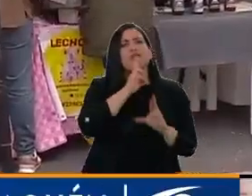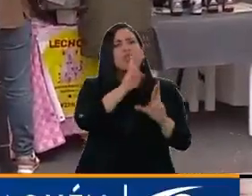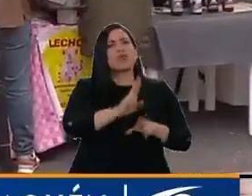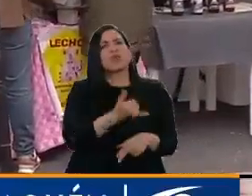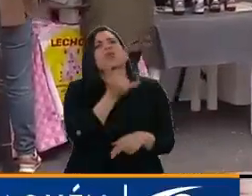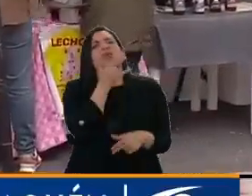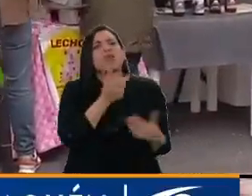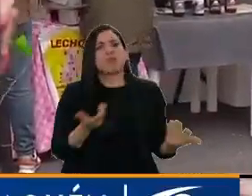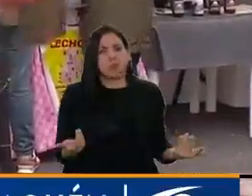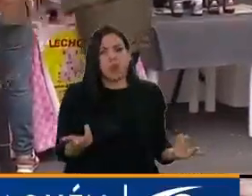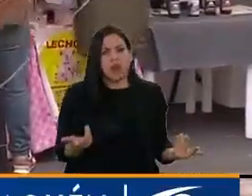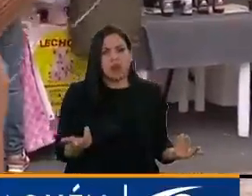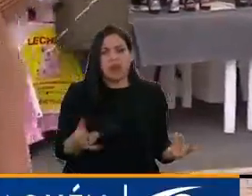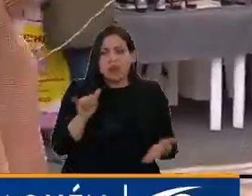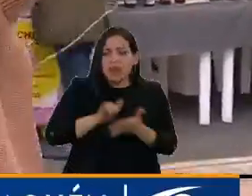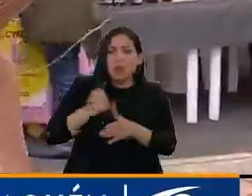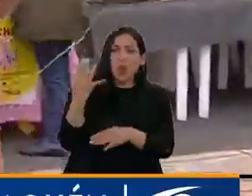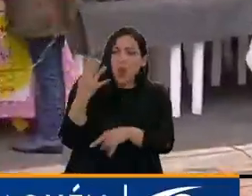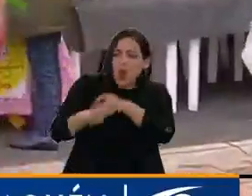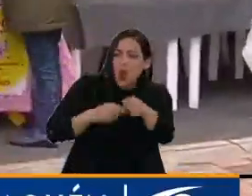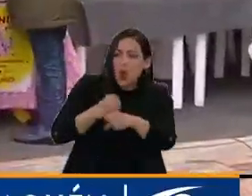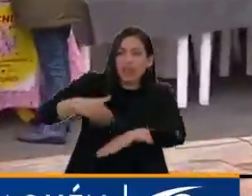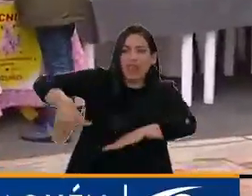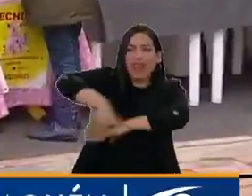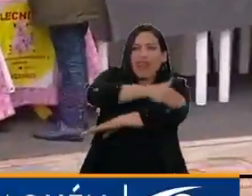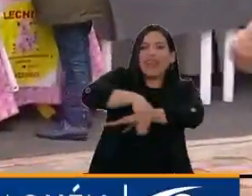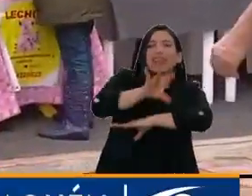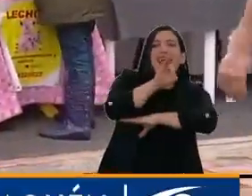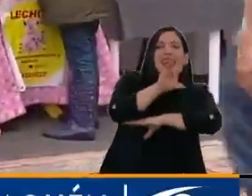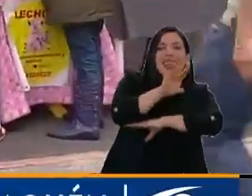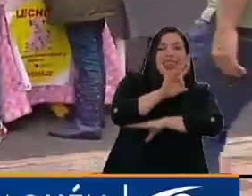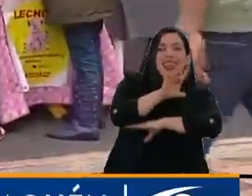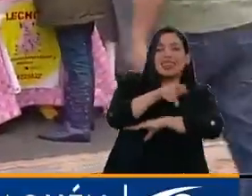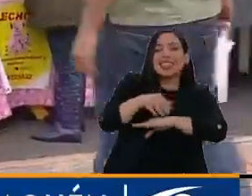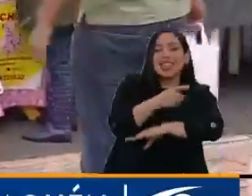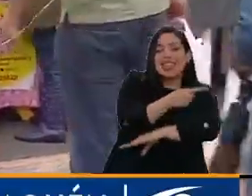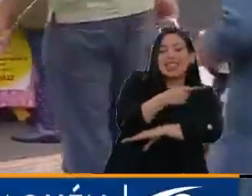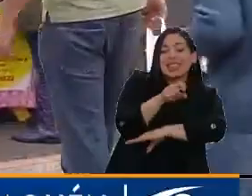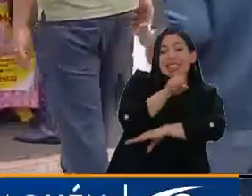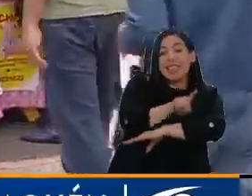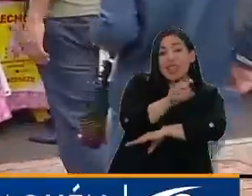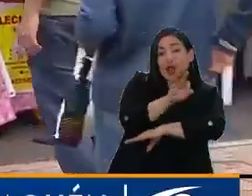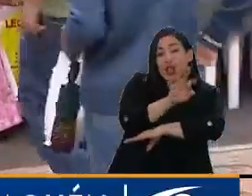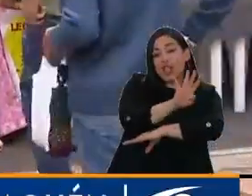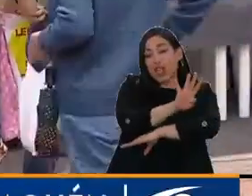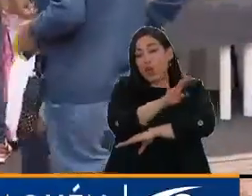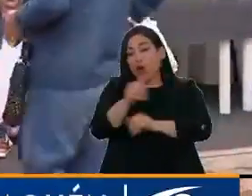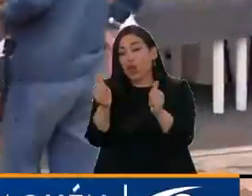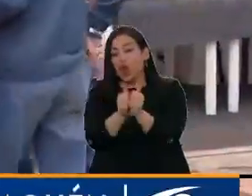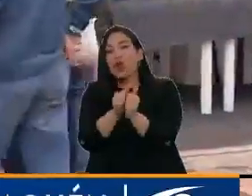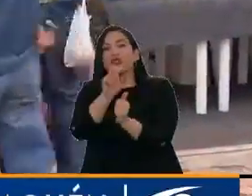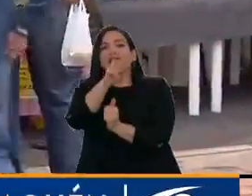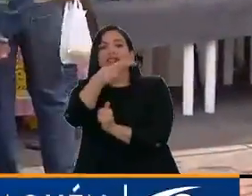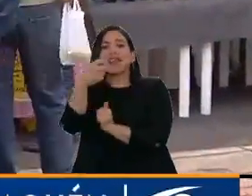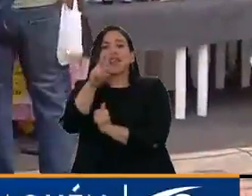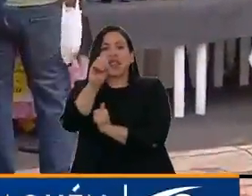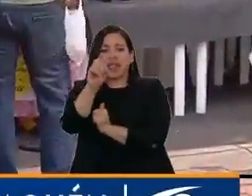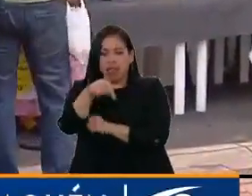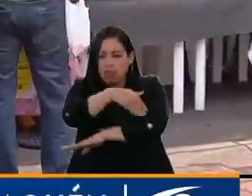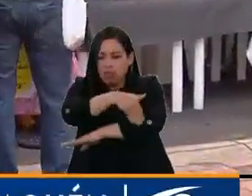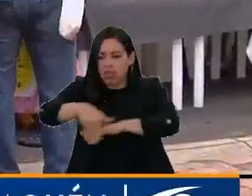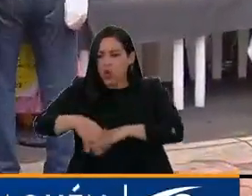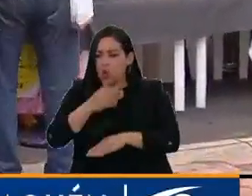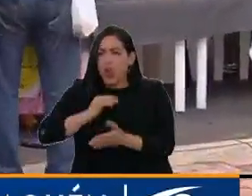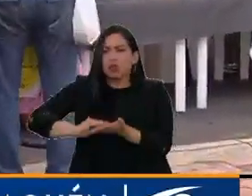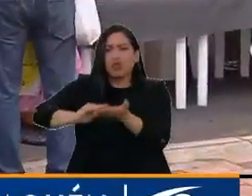respuestas justamente, que es la obra que va sobre la carrera 15 entre la 134 y la 170. Veamos cuál